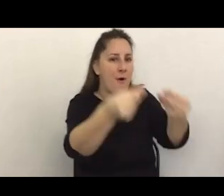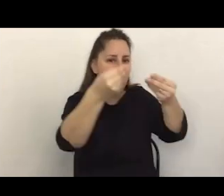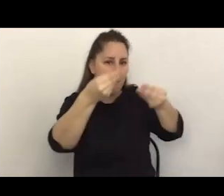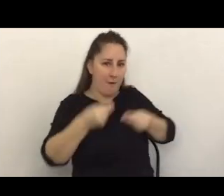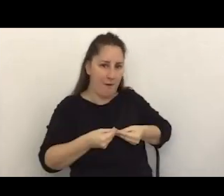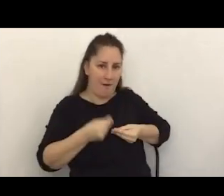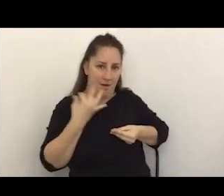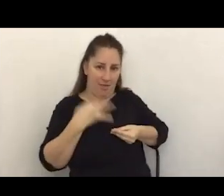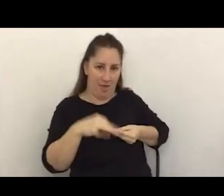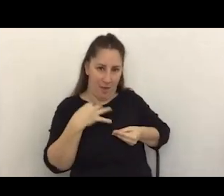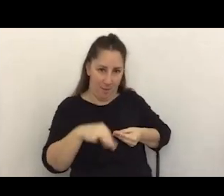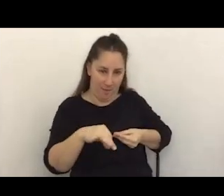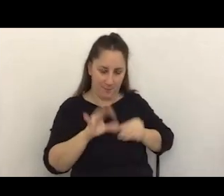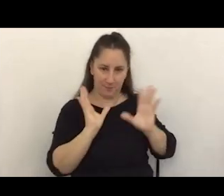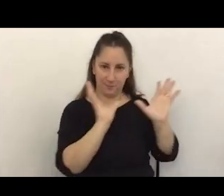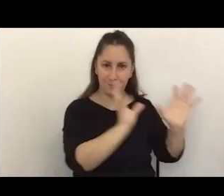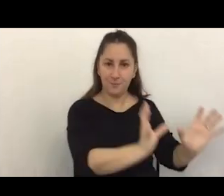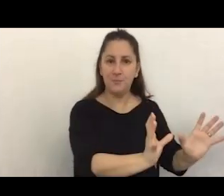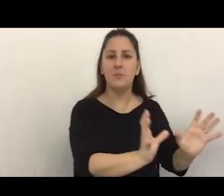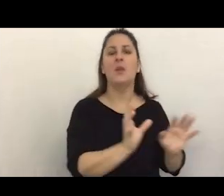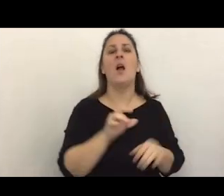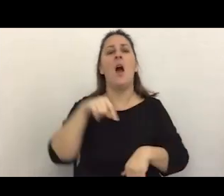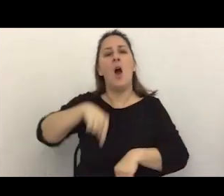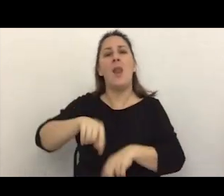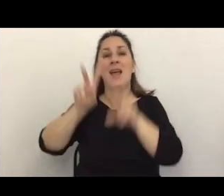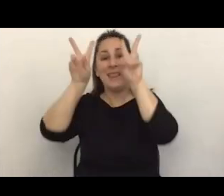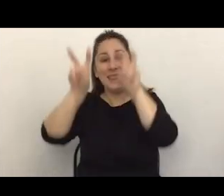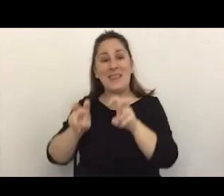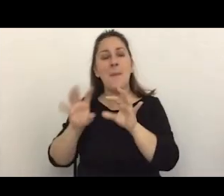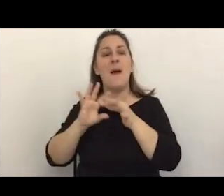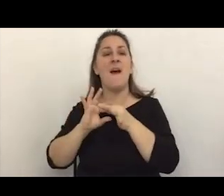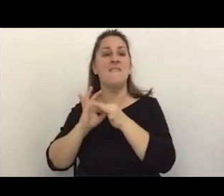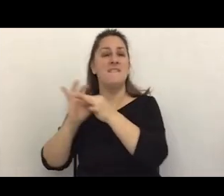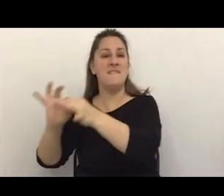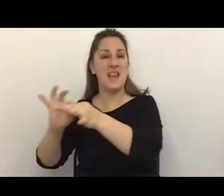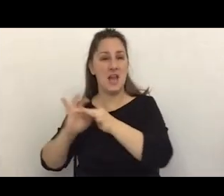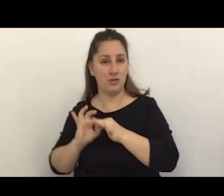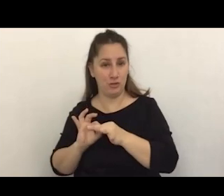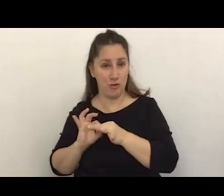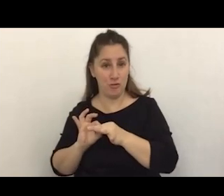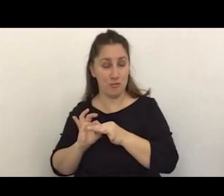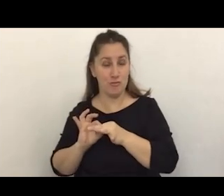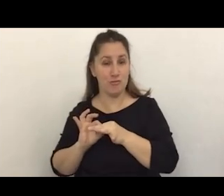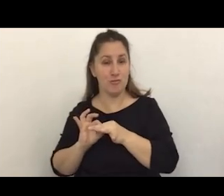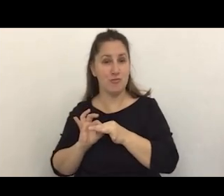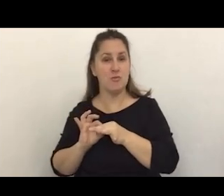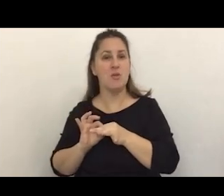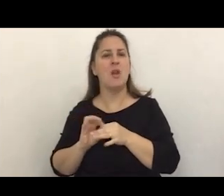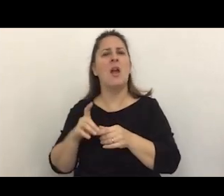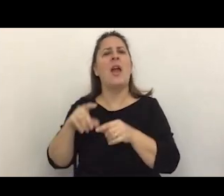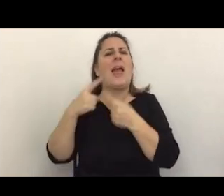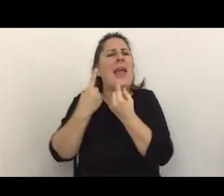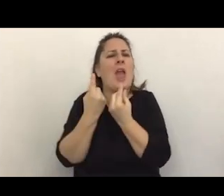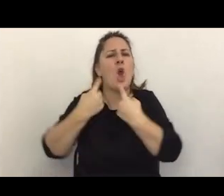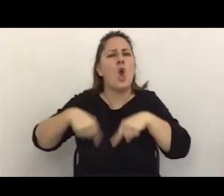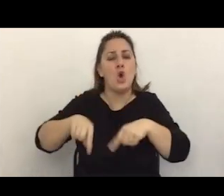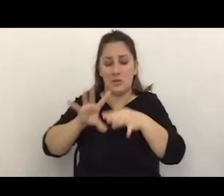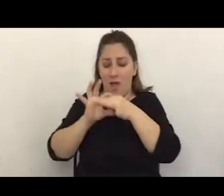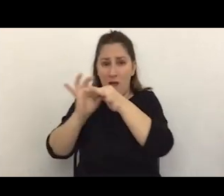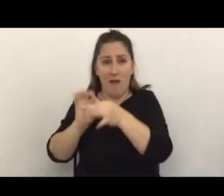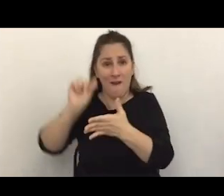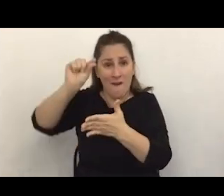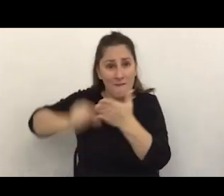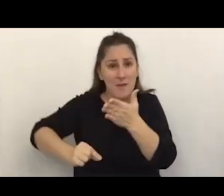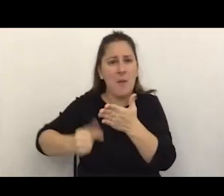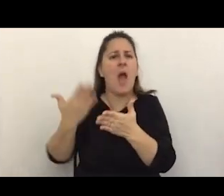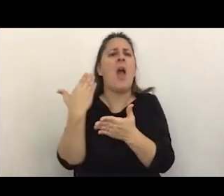el punto de vista filiatorio, que es lo que estamos estudiando en el día de hoy, ¿cuál es la consecuencia de ese consentimiento? Que no